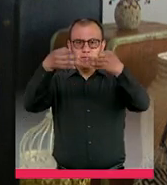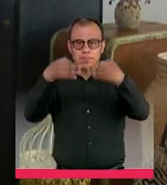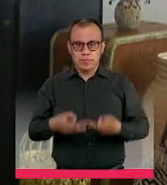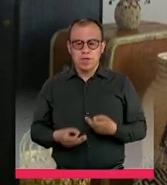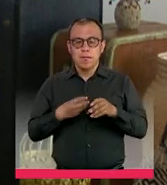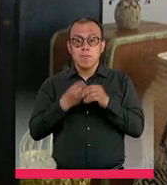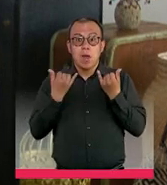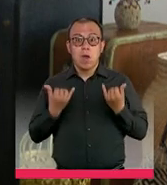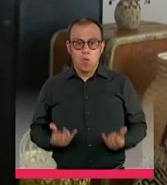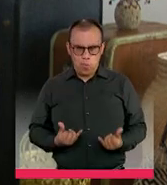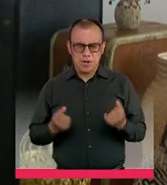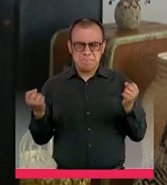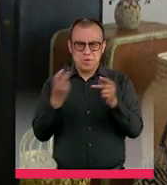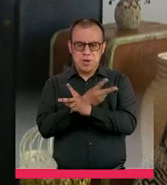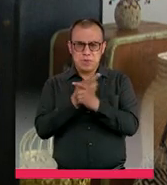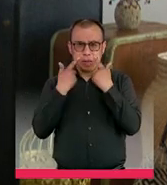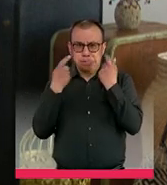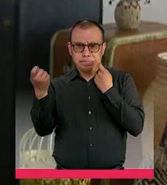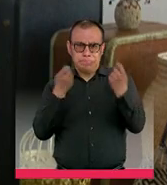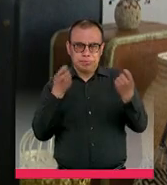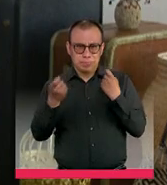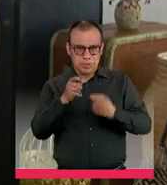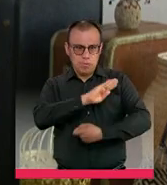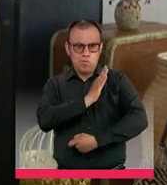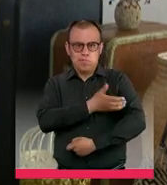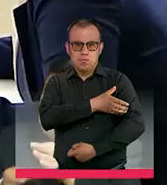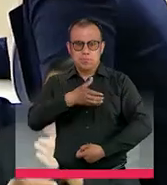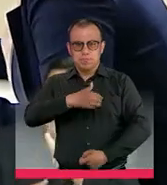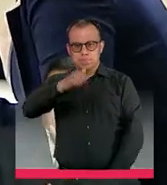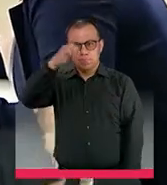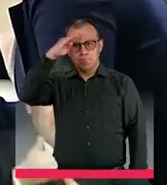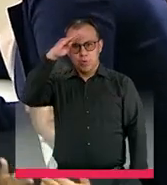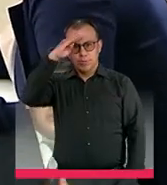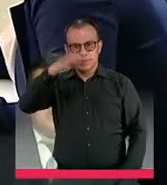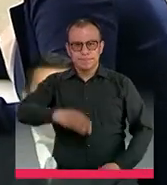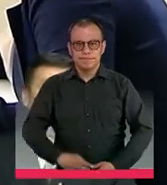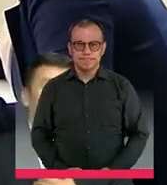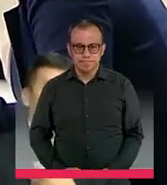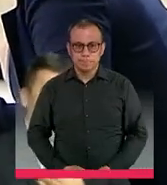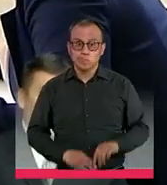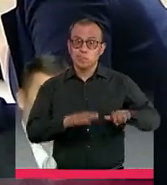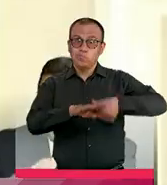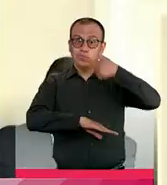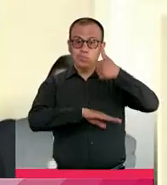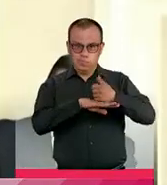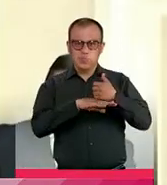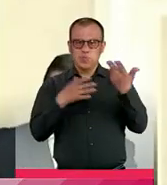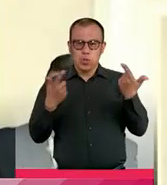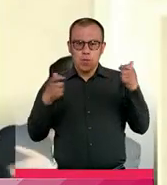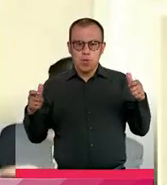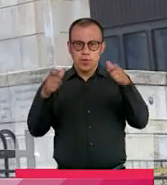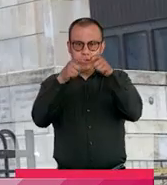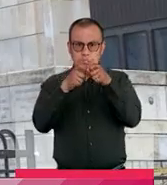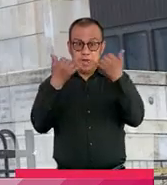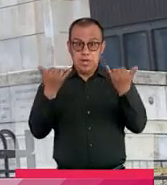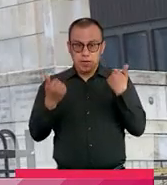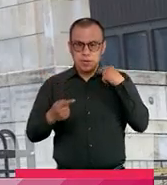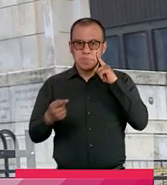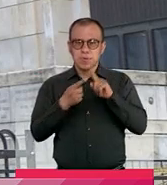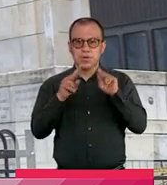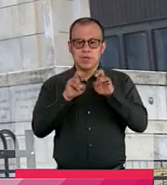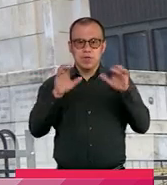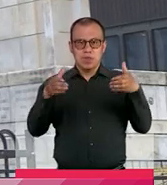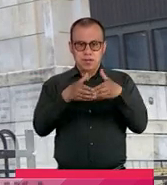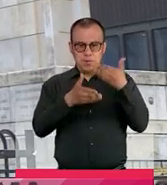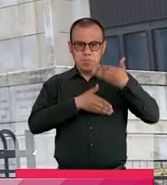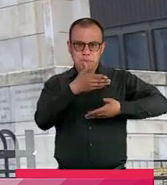revisar el actuar violento y desproporcionado de la fuerza pública el jefe de estado señaló que la determinación proferida por la sala